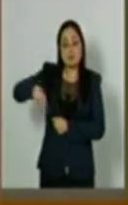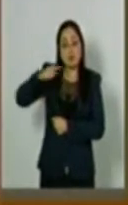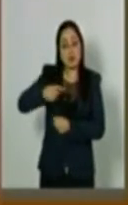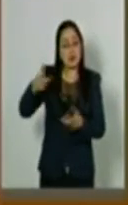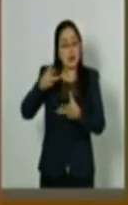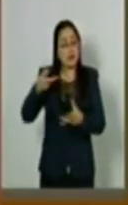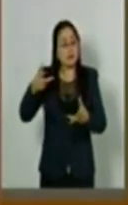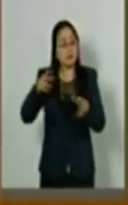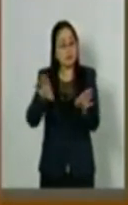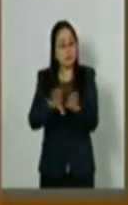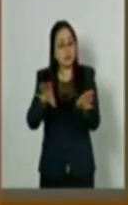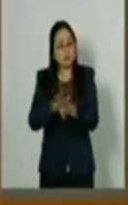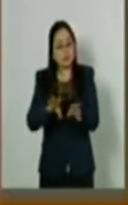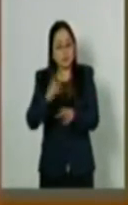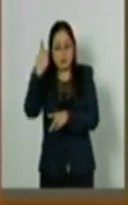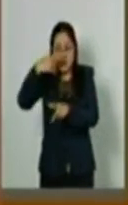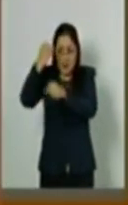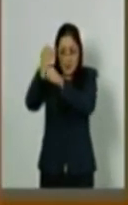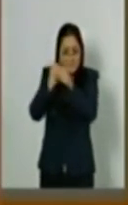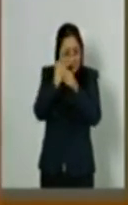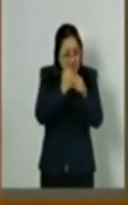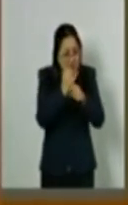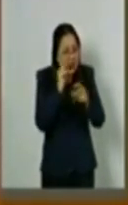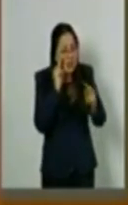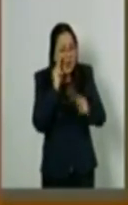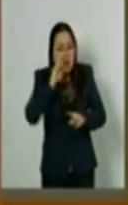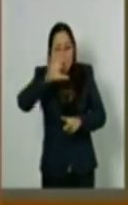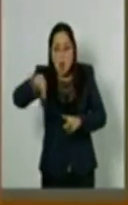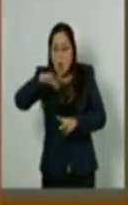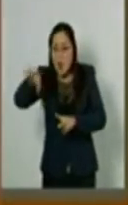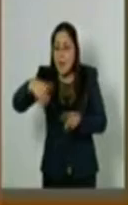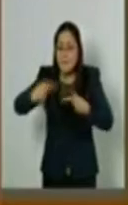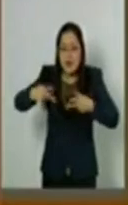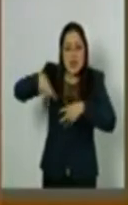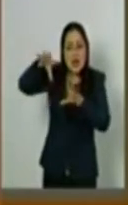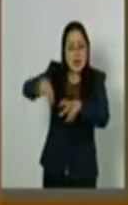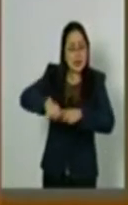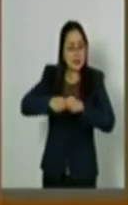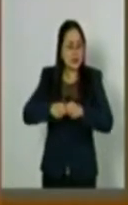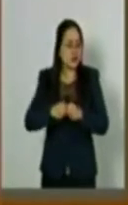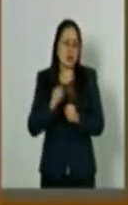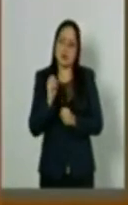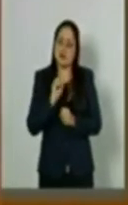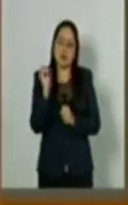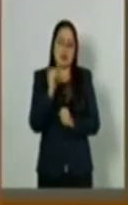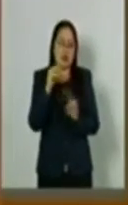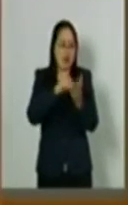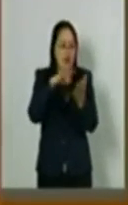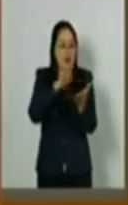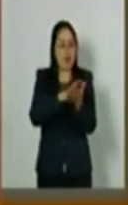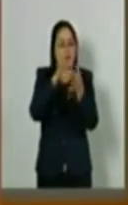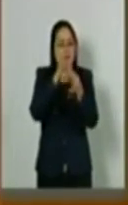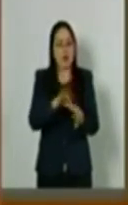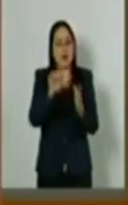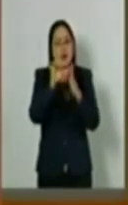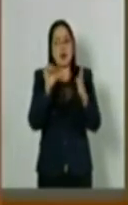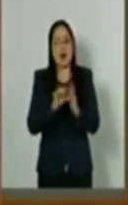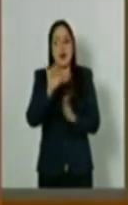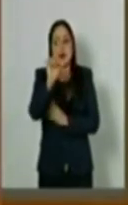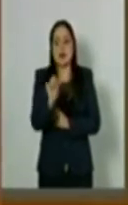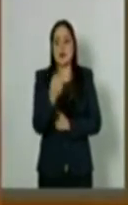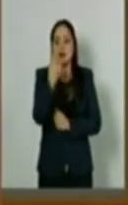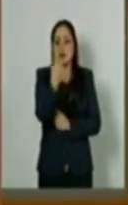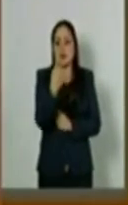a realizar acciones de investigación y persecución de delitos. Eso está establecido perfectamente en el artículo